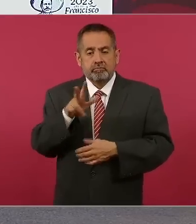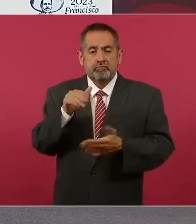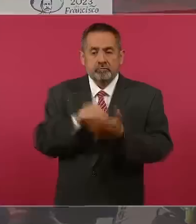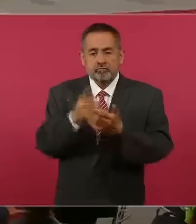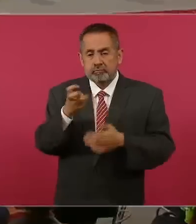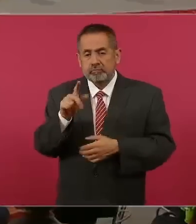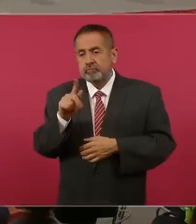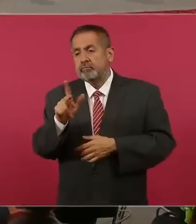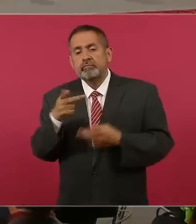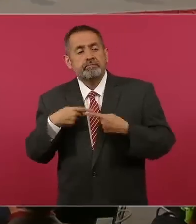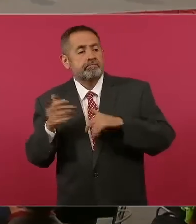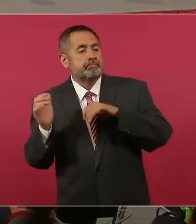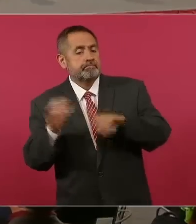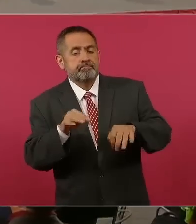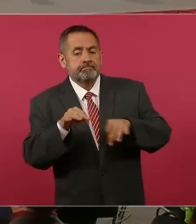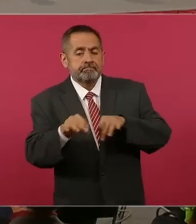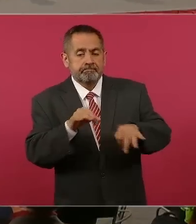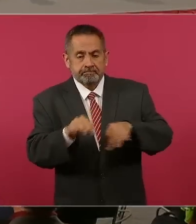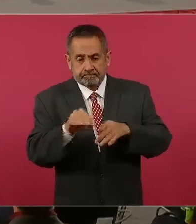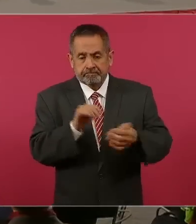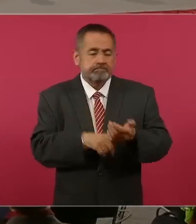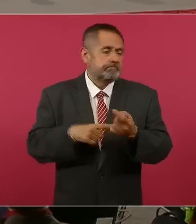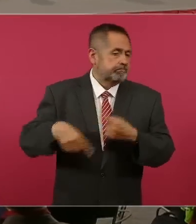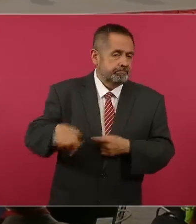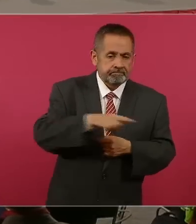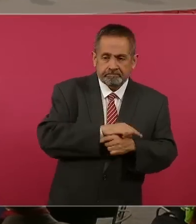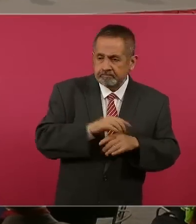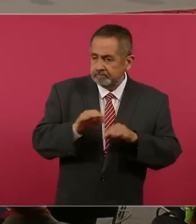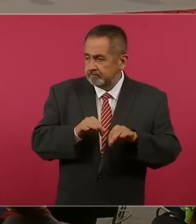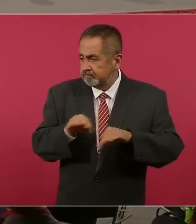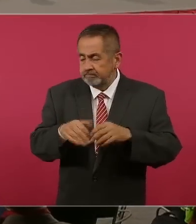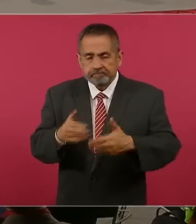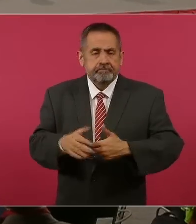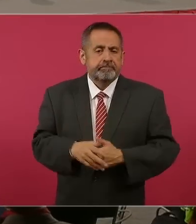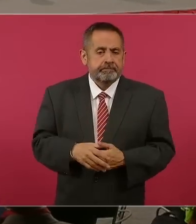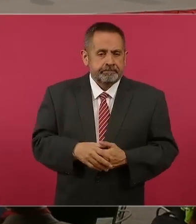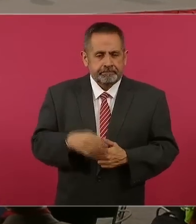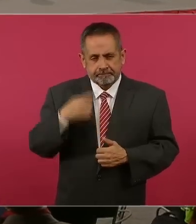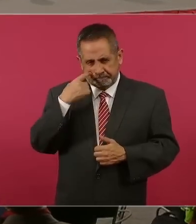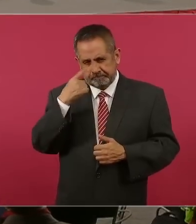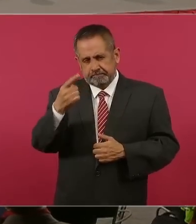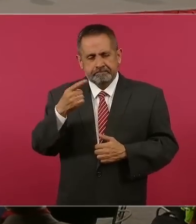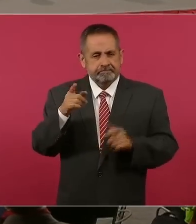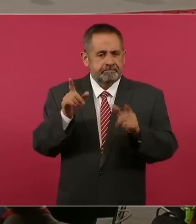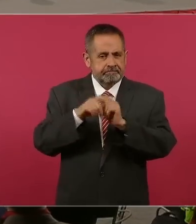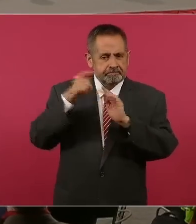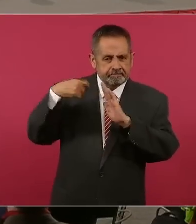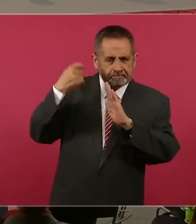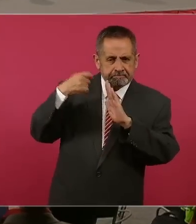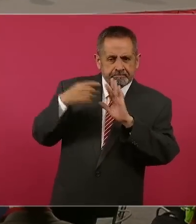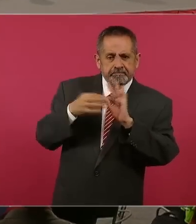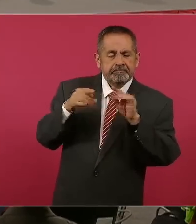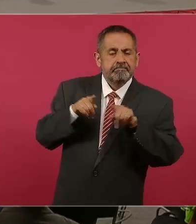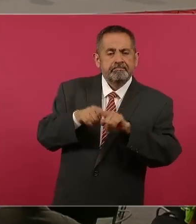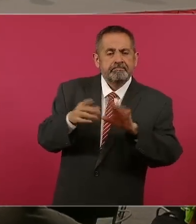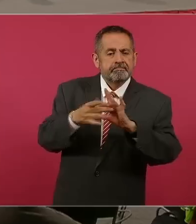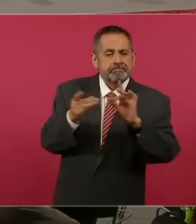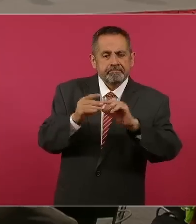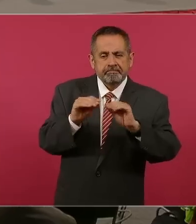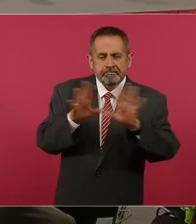18,375 empleos para la construcción de la propia zona de riego. Y a continuación, un video que